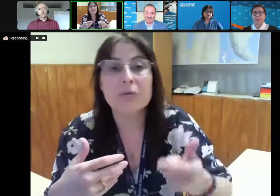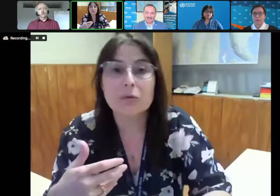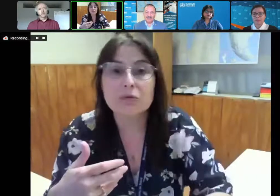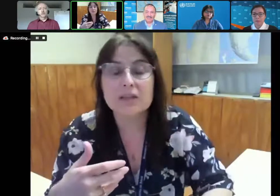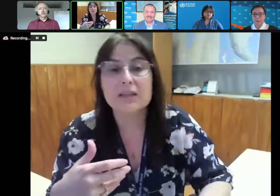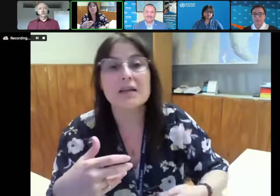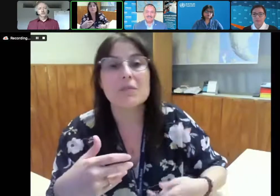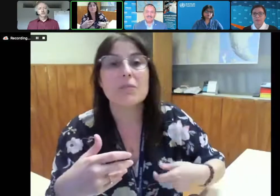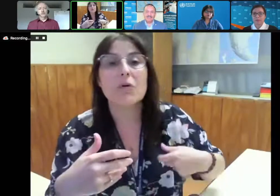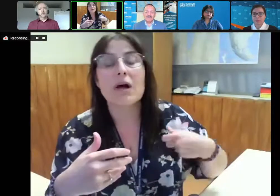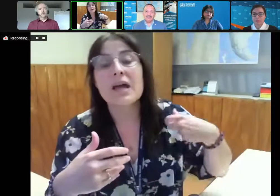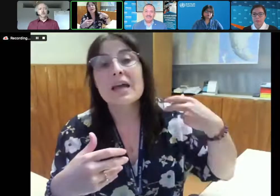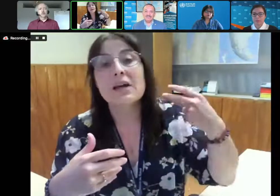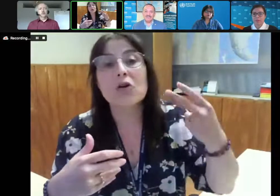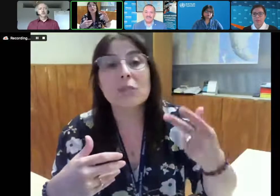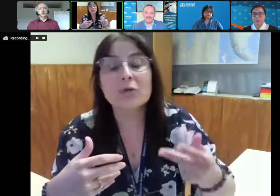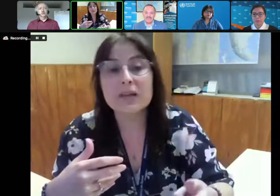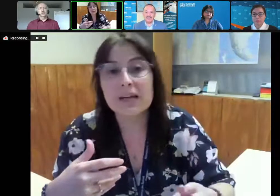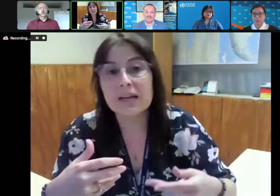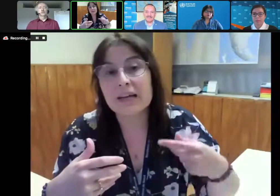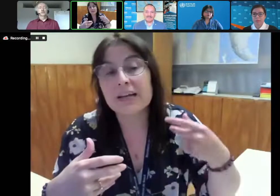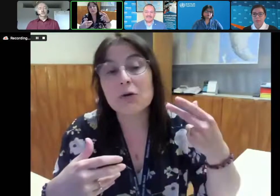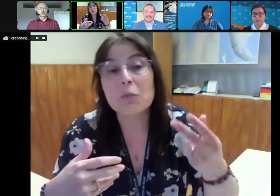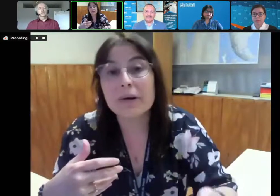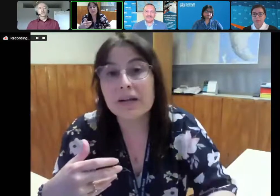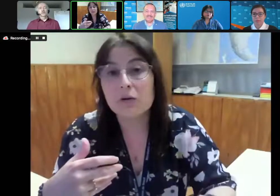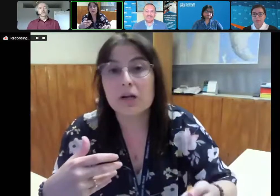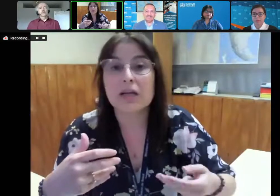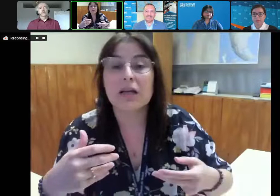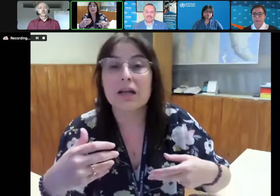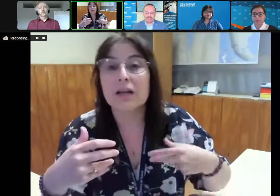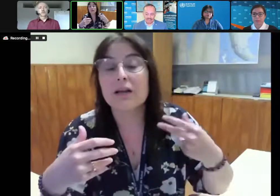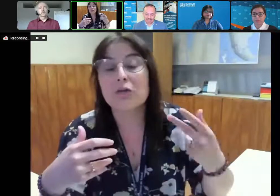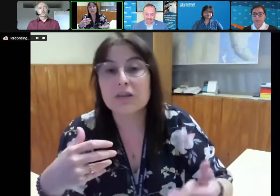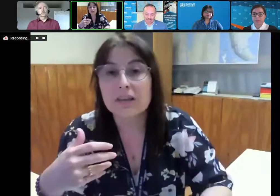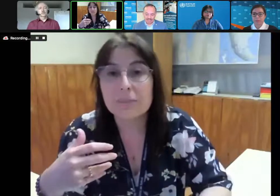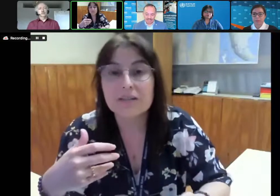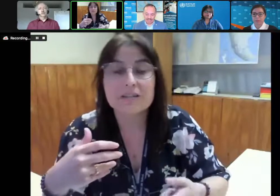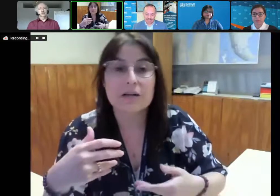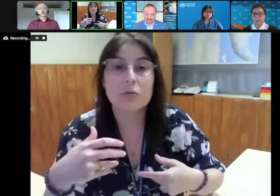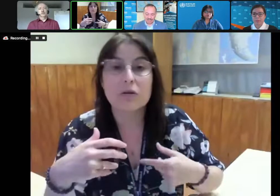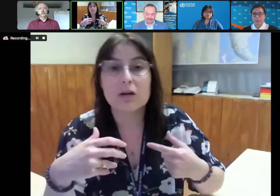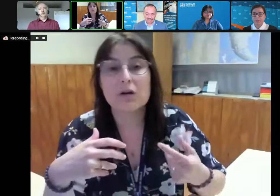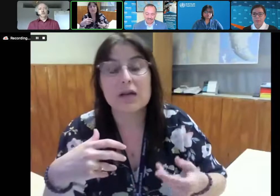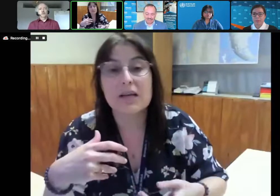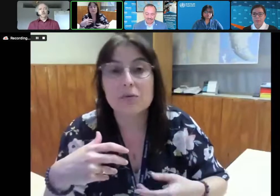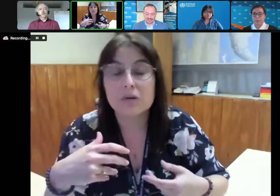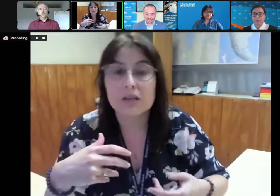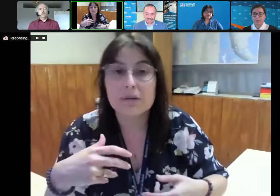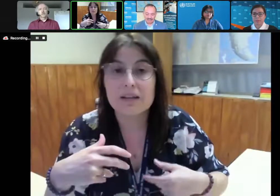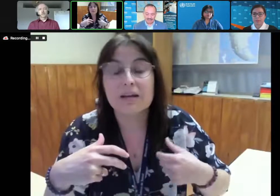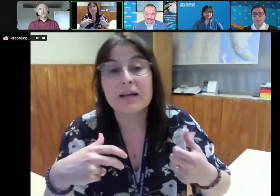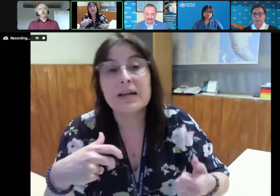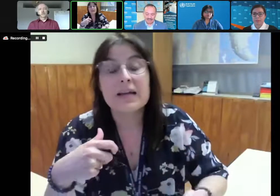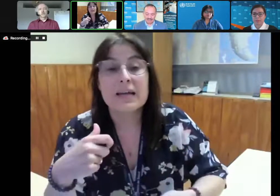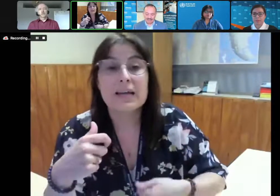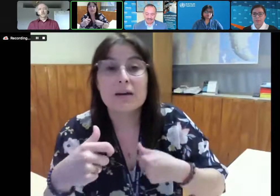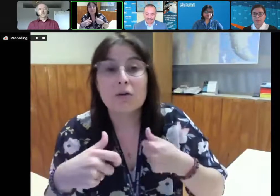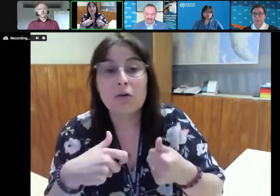los tipos de ausentismo, el cómo se recuperan los sistemas de salud. Creo que ahí hay un tema